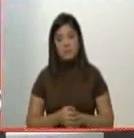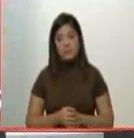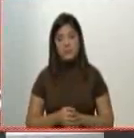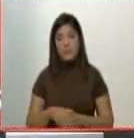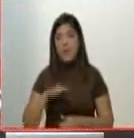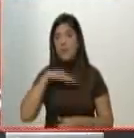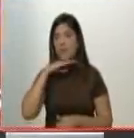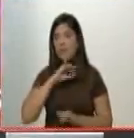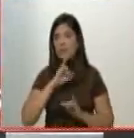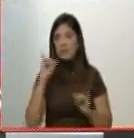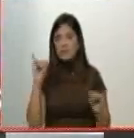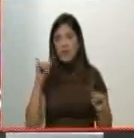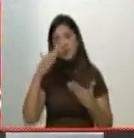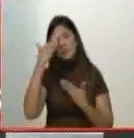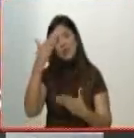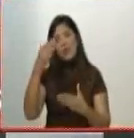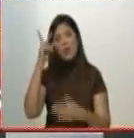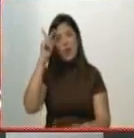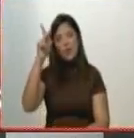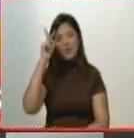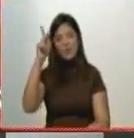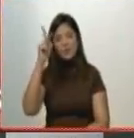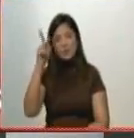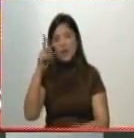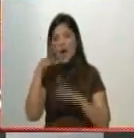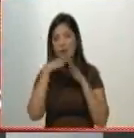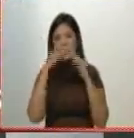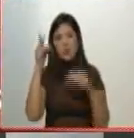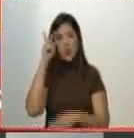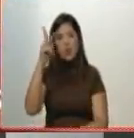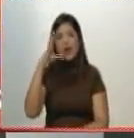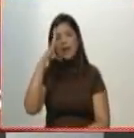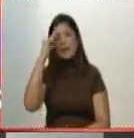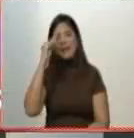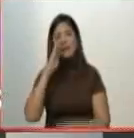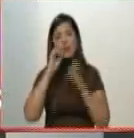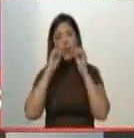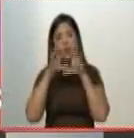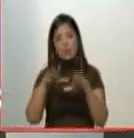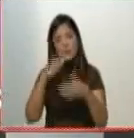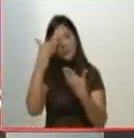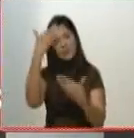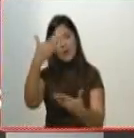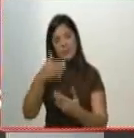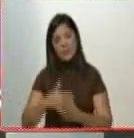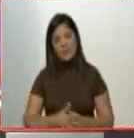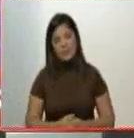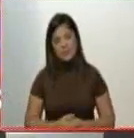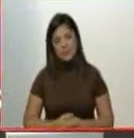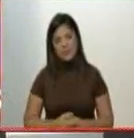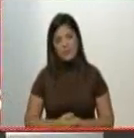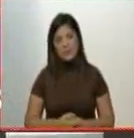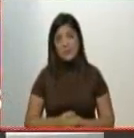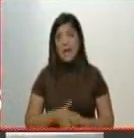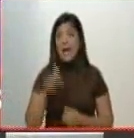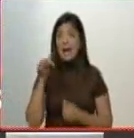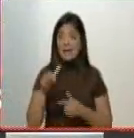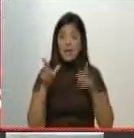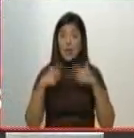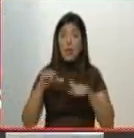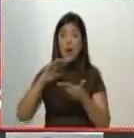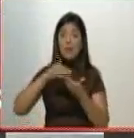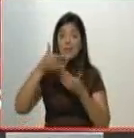equipadas. Saludos por allá a los profesores, a las profesoras, que Dios las bendiga. Saludos. Aquí está la sala de